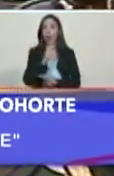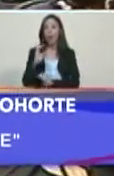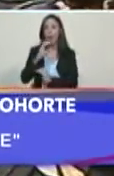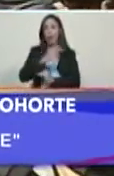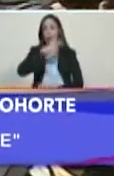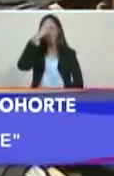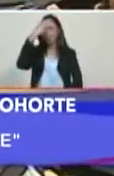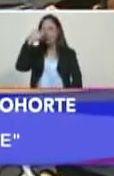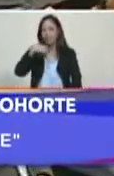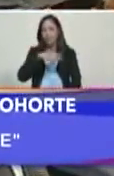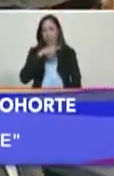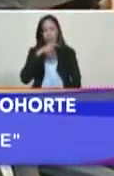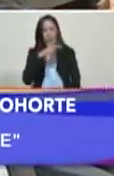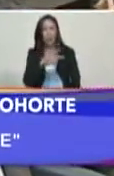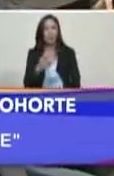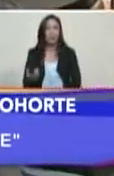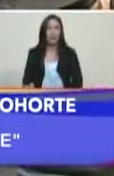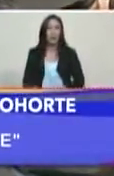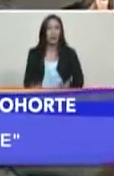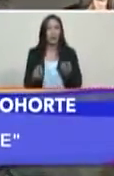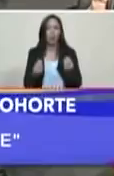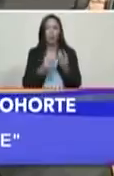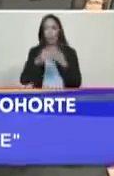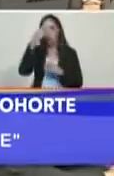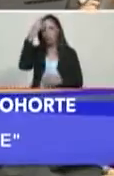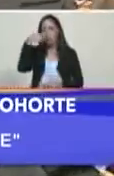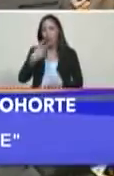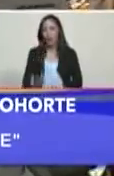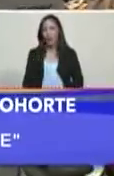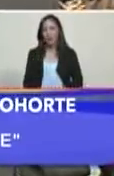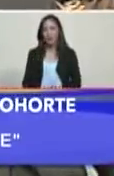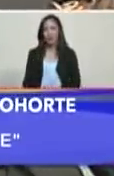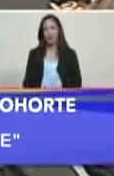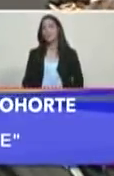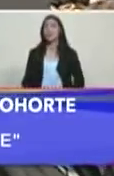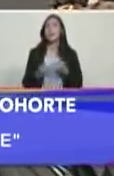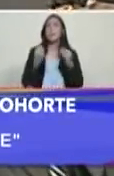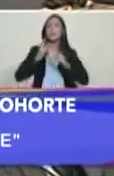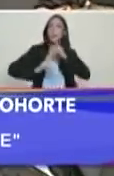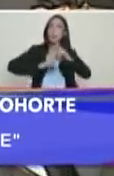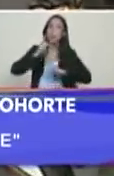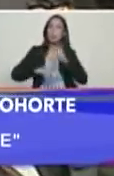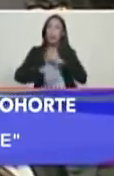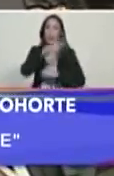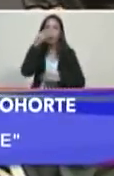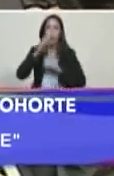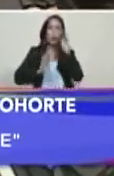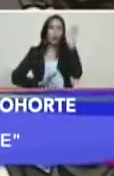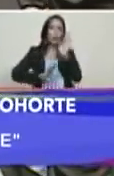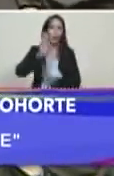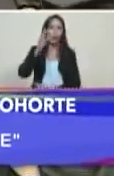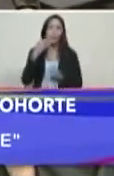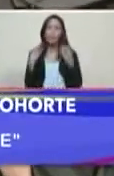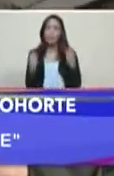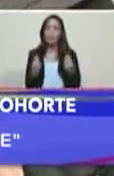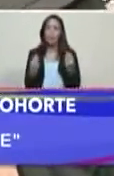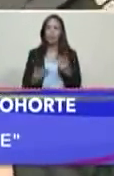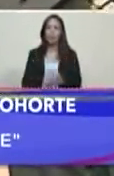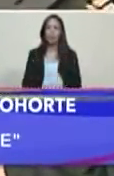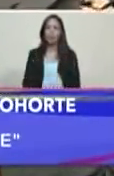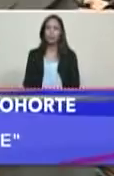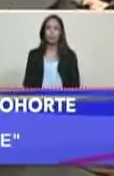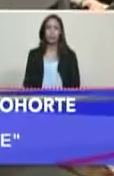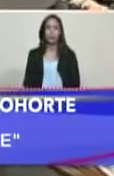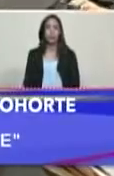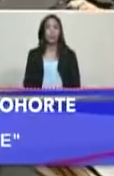la necesidad, la pobreza. Récord mundial de producción de cocaína. Nada más miren